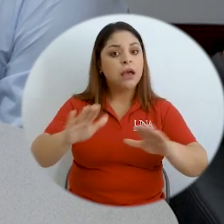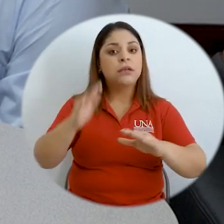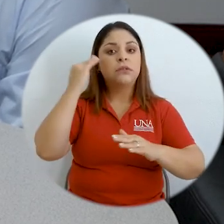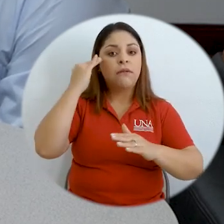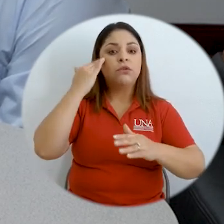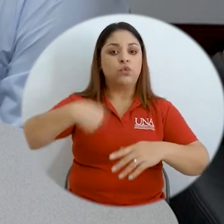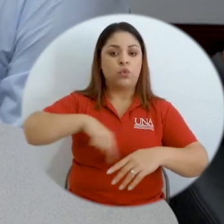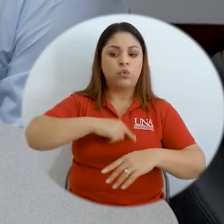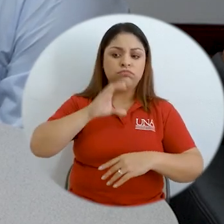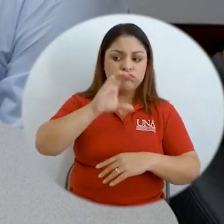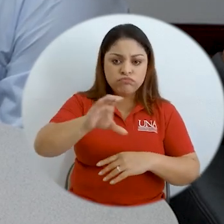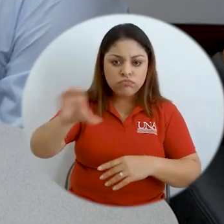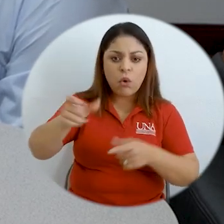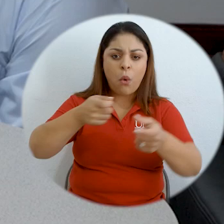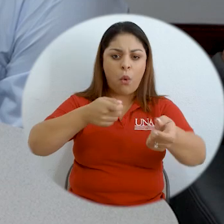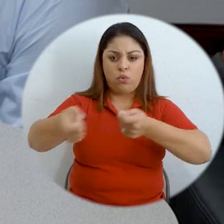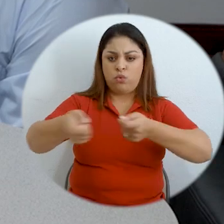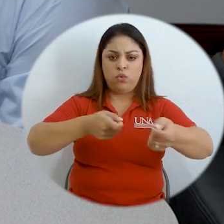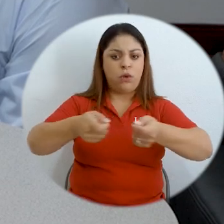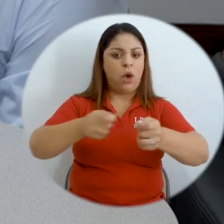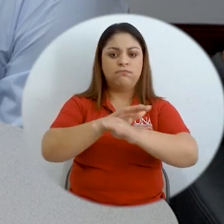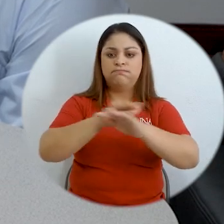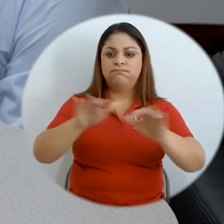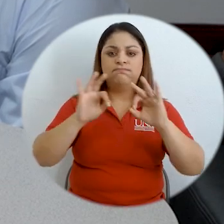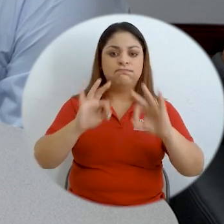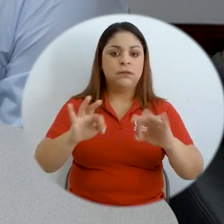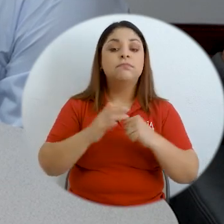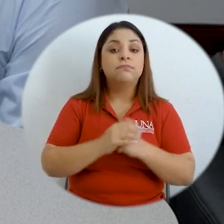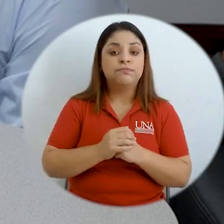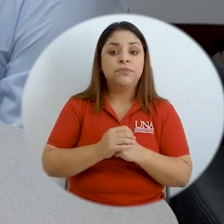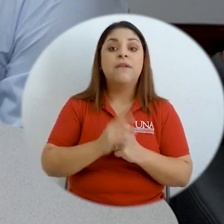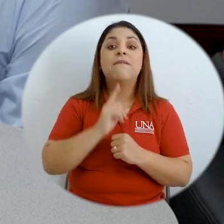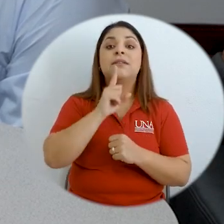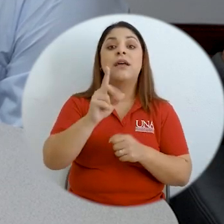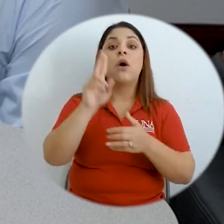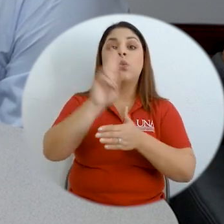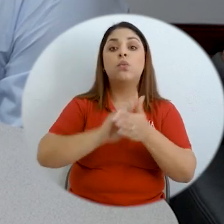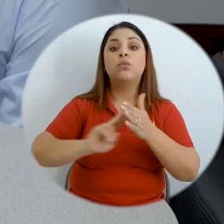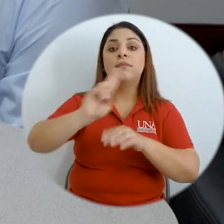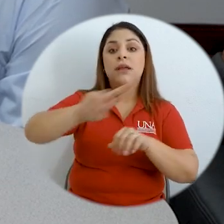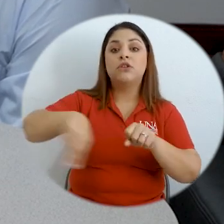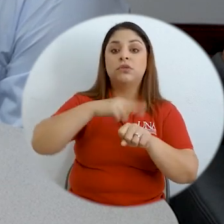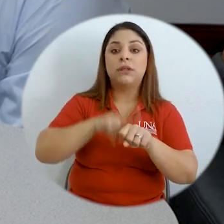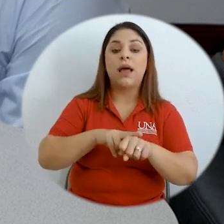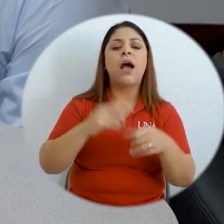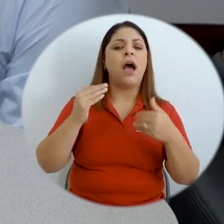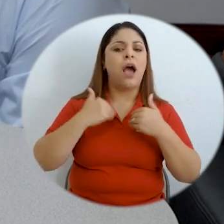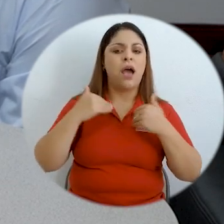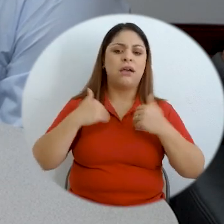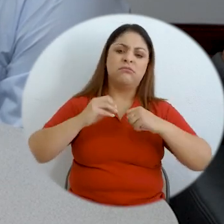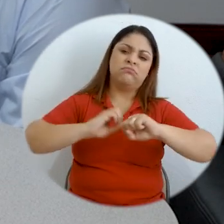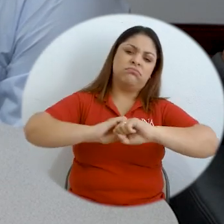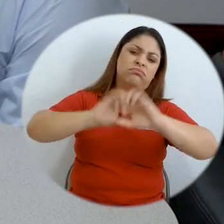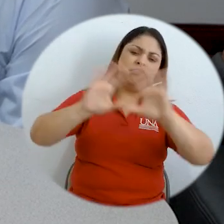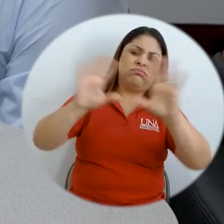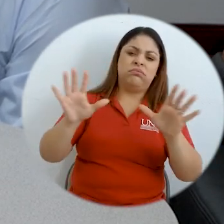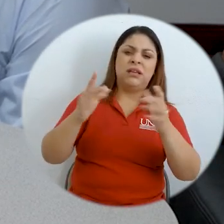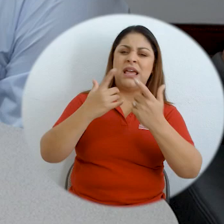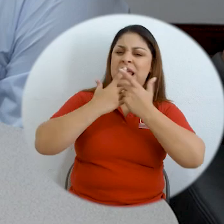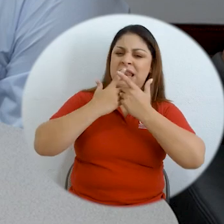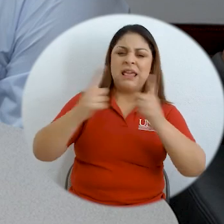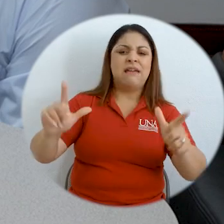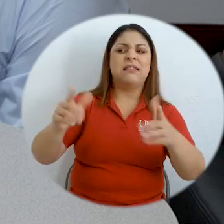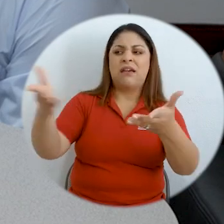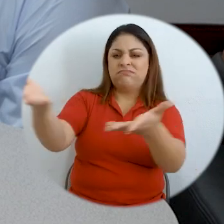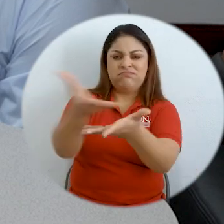las universidades y que ya las universidades, y hablo por la Universidad Nacional, tenemos la completa transparencia, libertad para